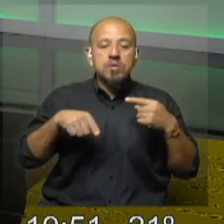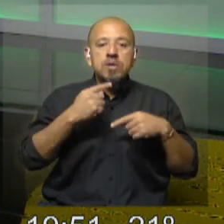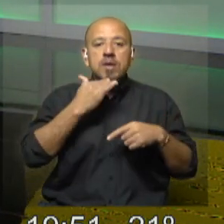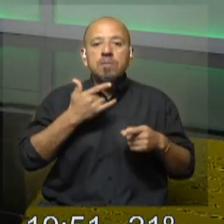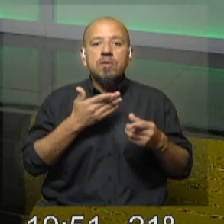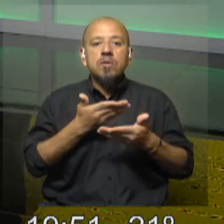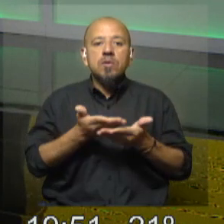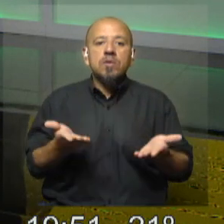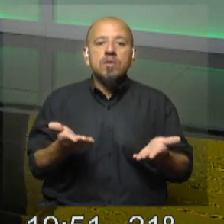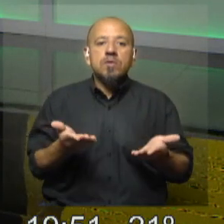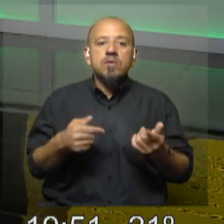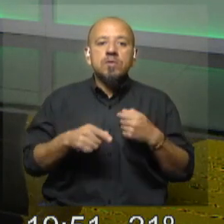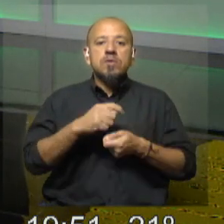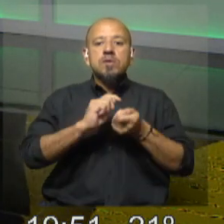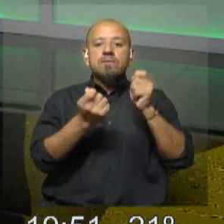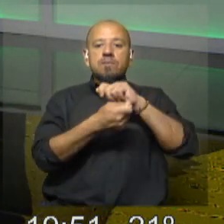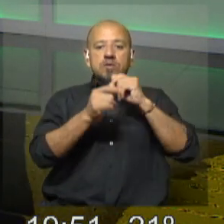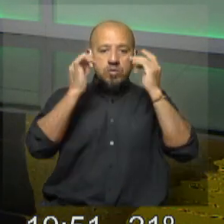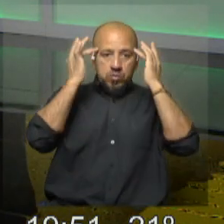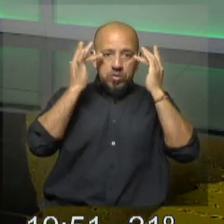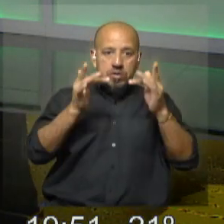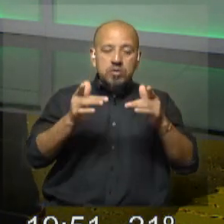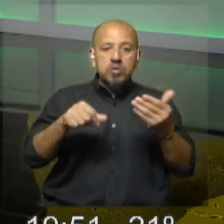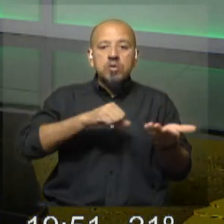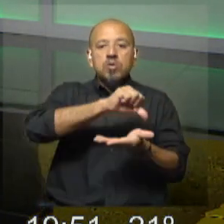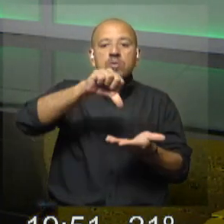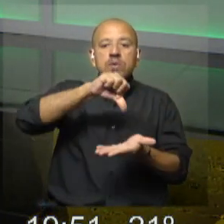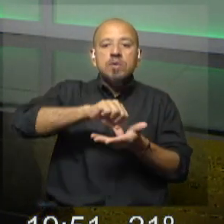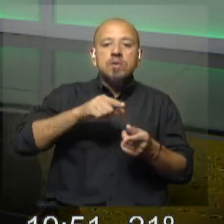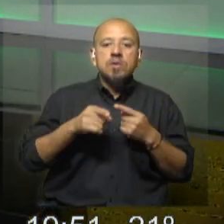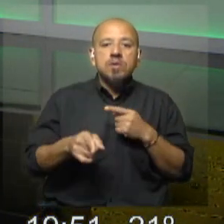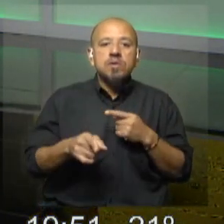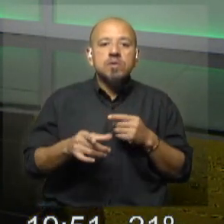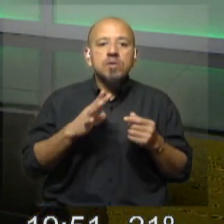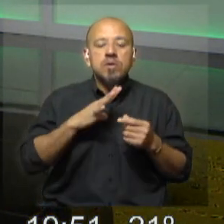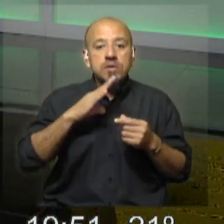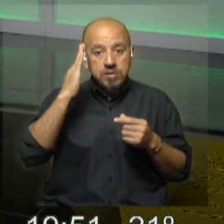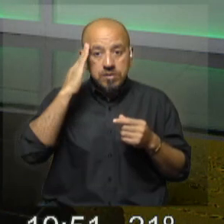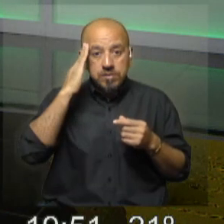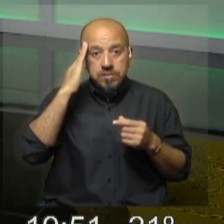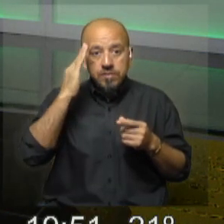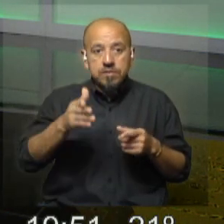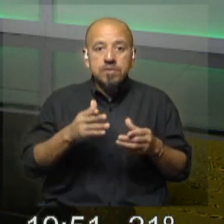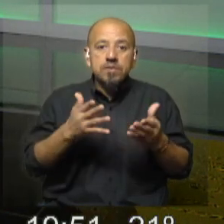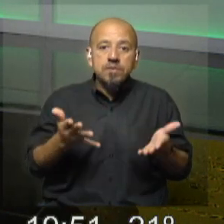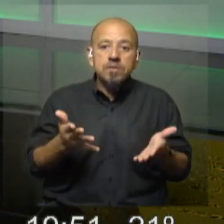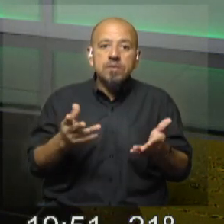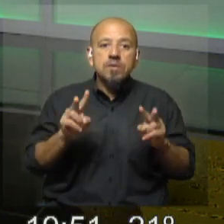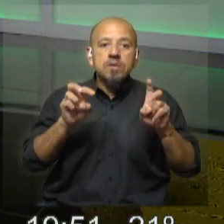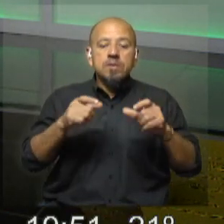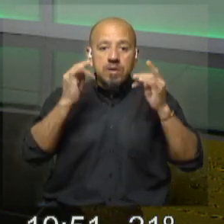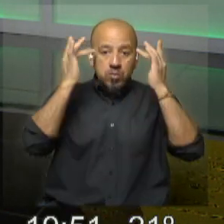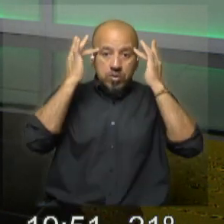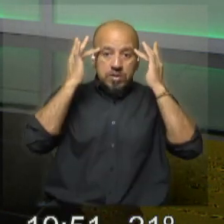ejemplos de transformaciones educativas de otros países. Era lo que se conoce como un think tank sobre